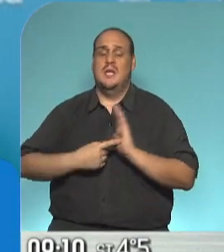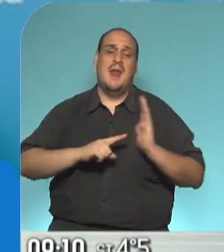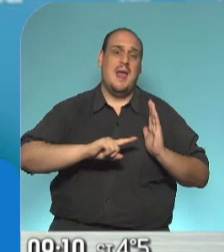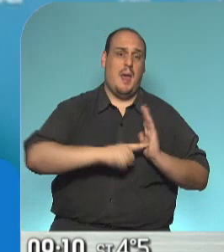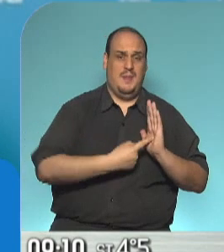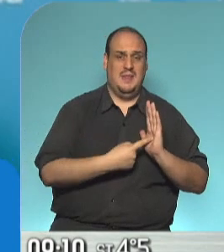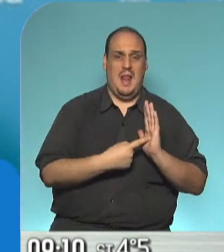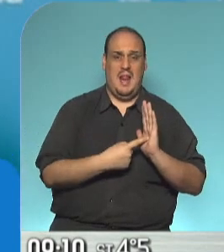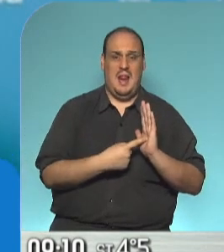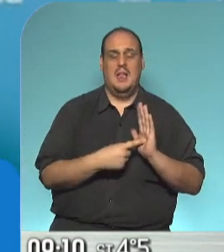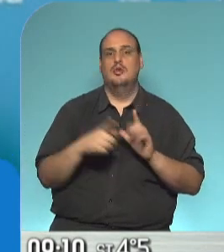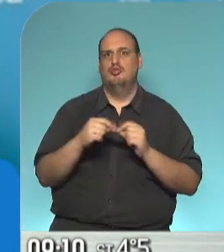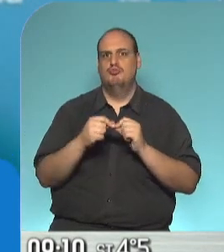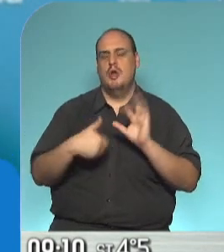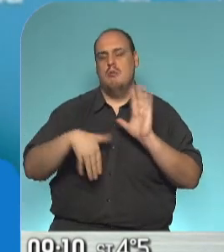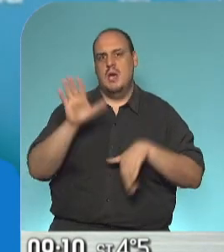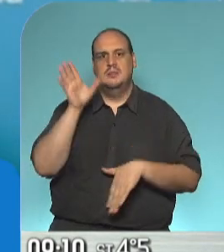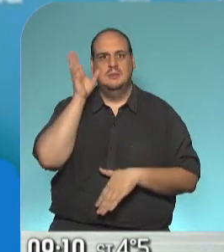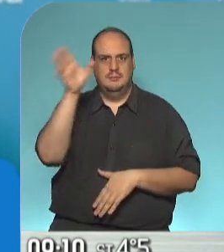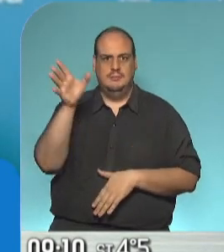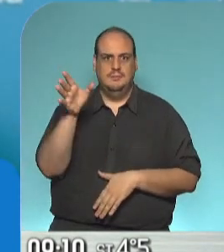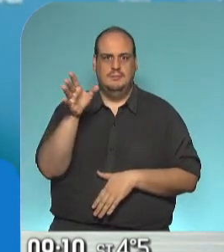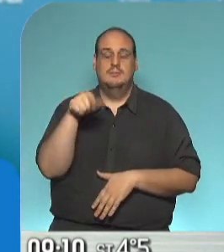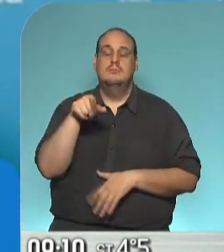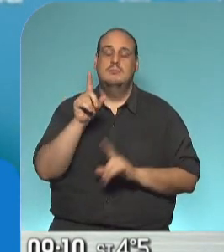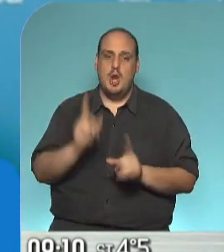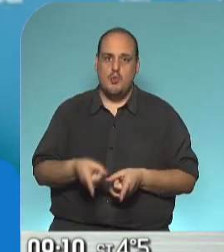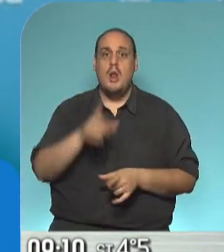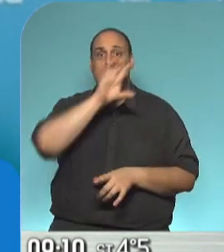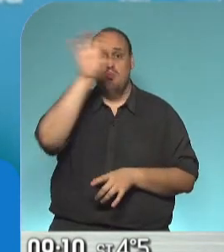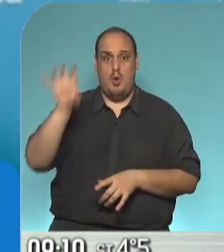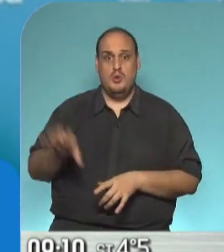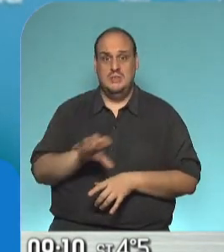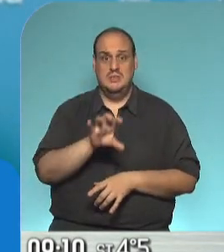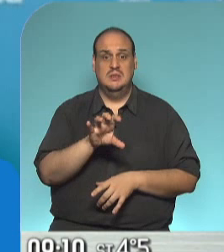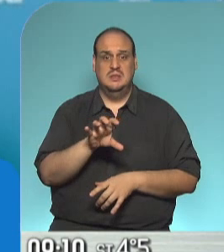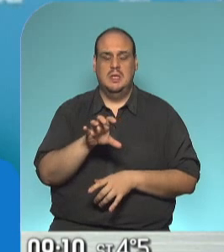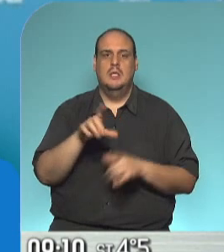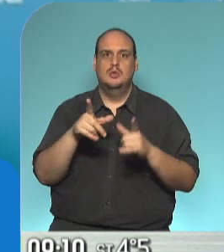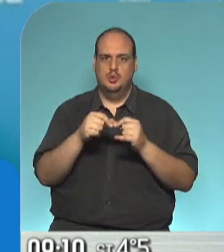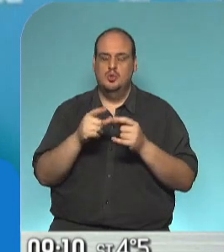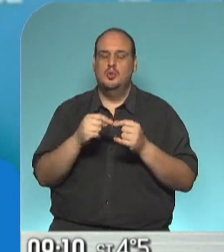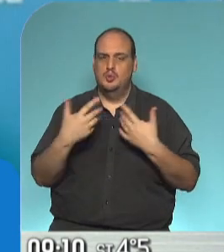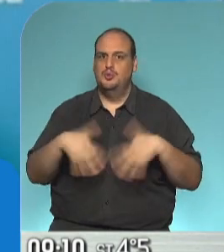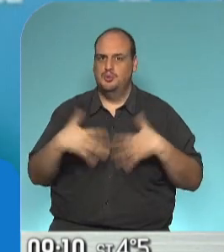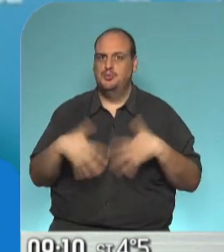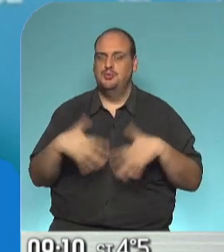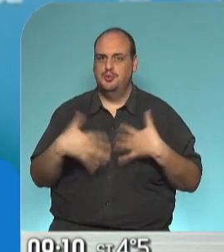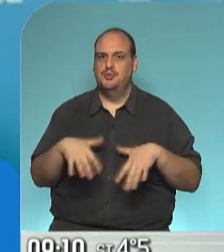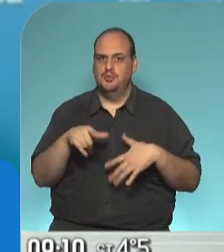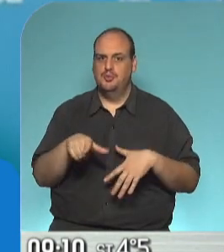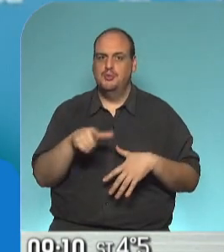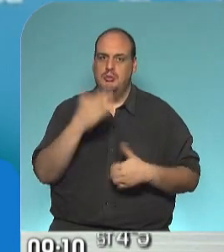de Buenos Aires con el número más importante, pero seguimos teniendo provincias aportando un número relevante de nuevos